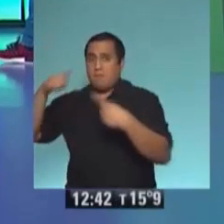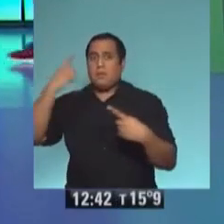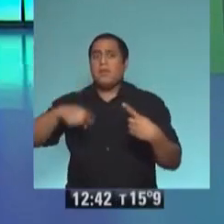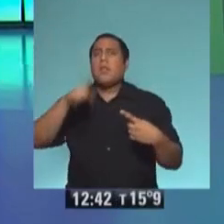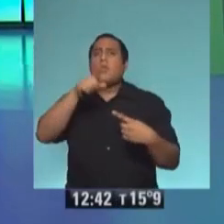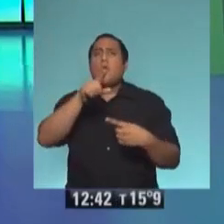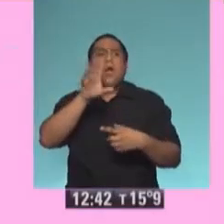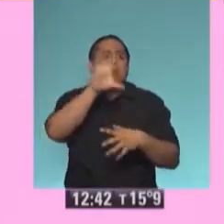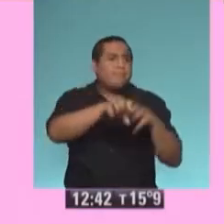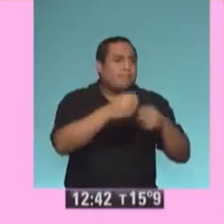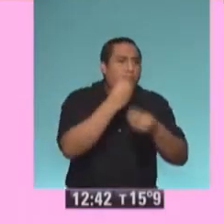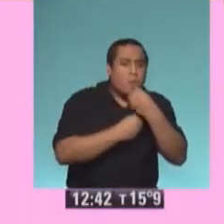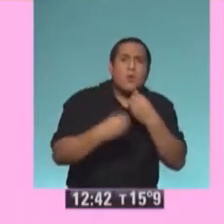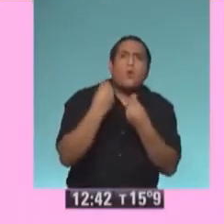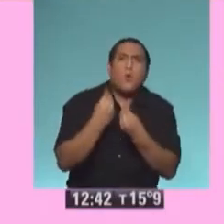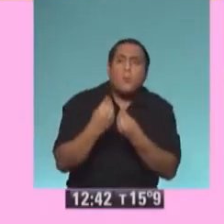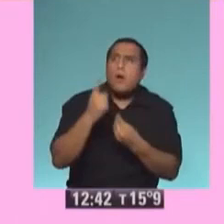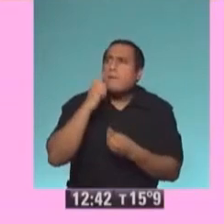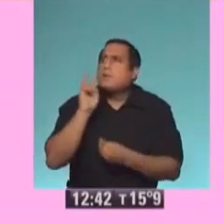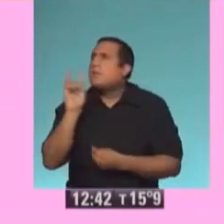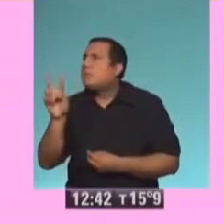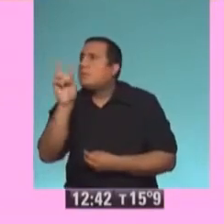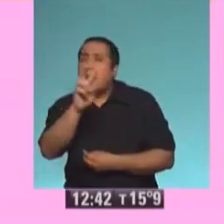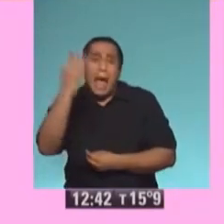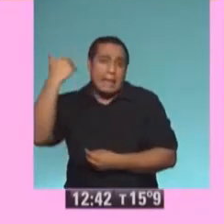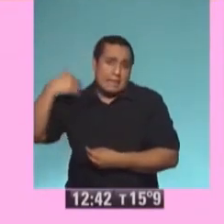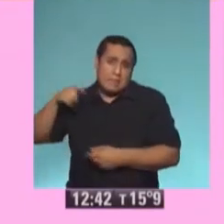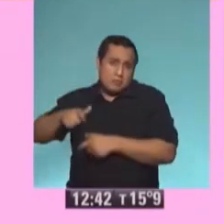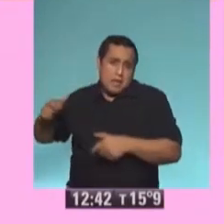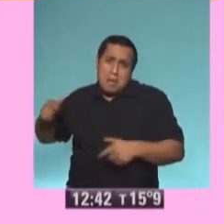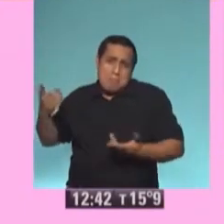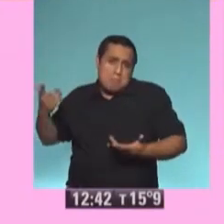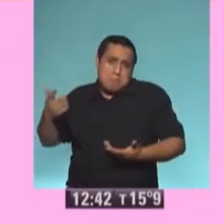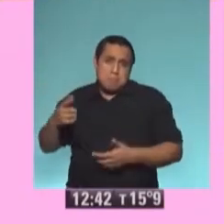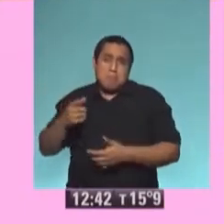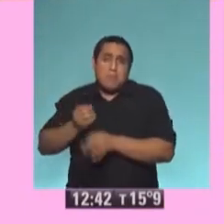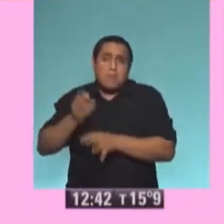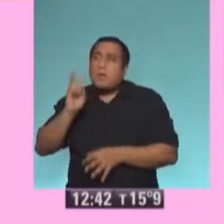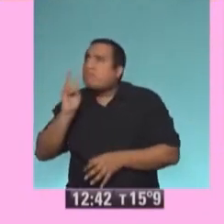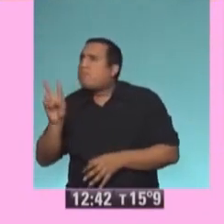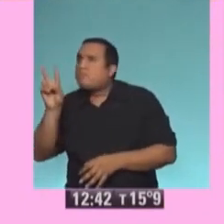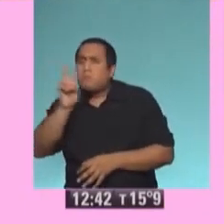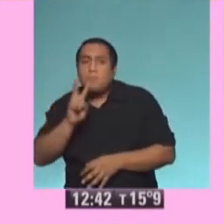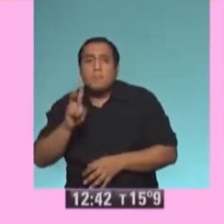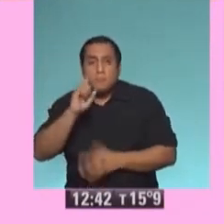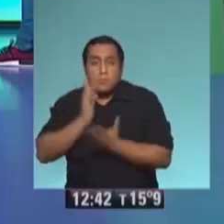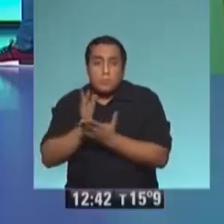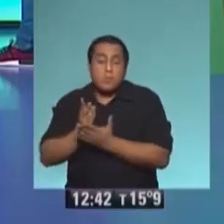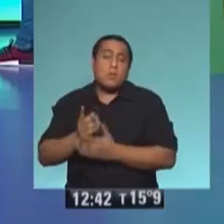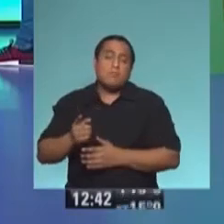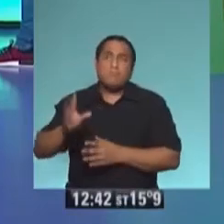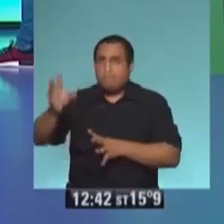su alimento. Entonces, todo eso hacia el mundo de la ornitología y la formación como